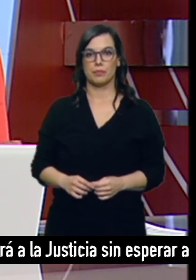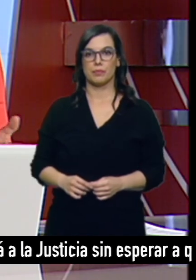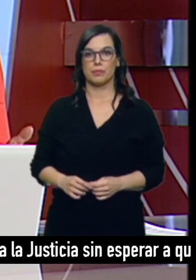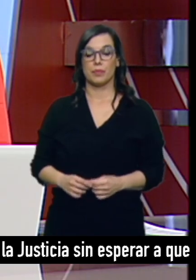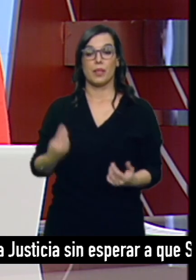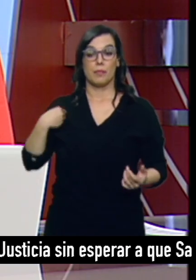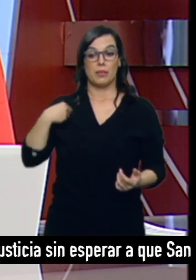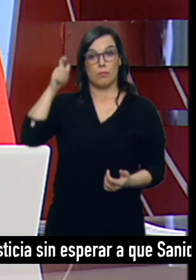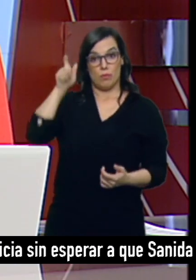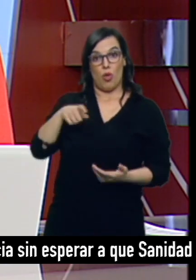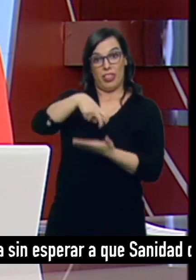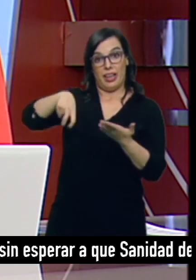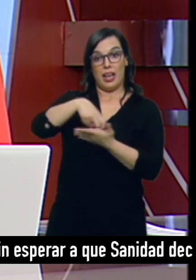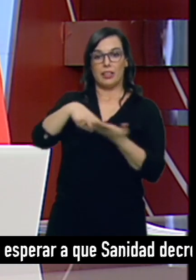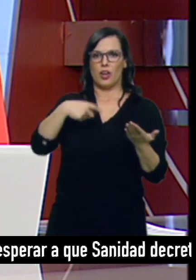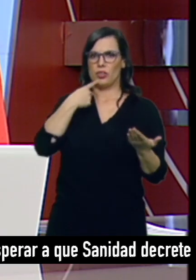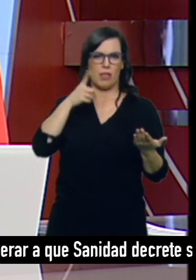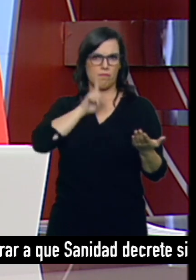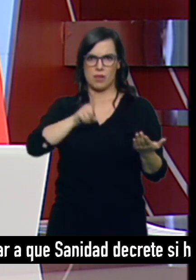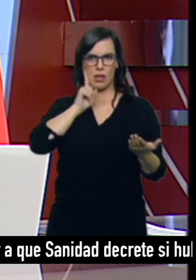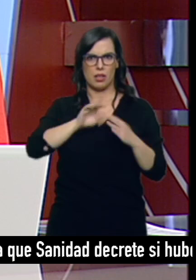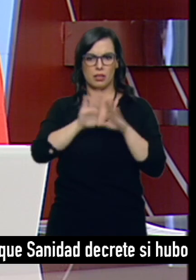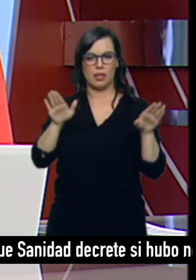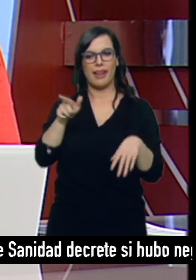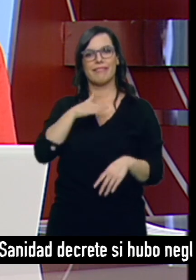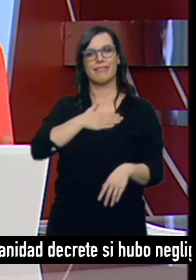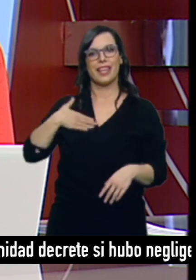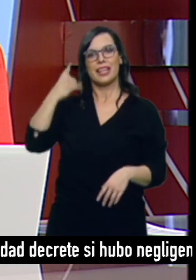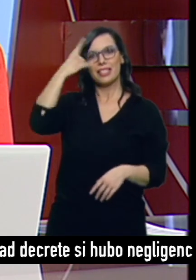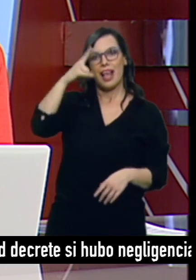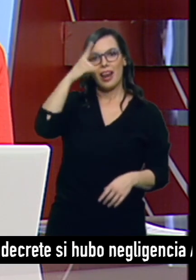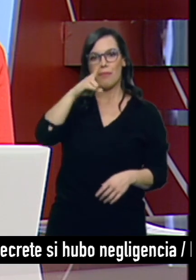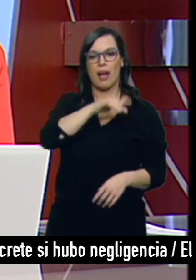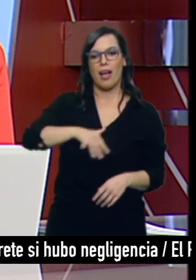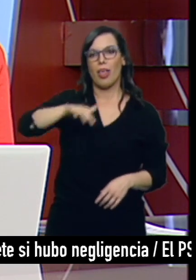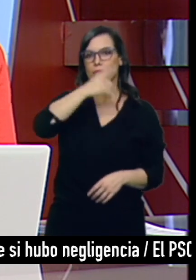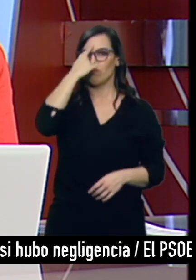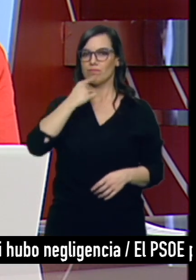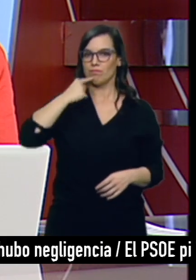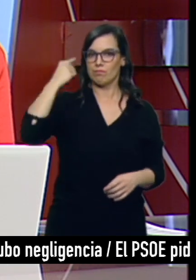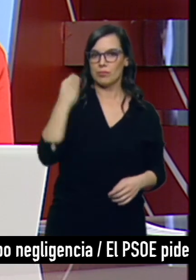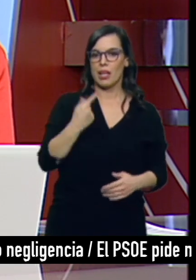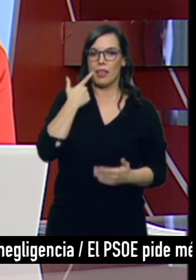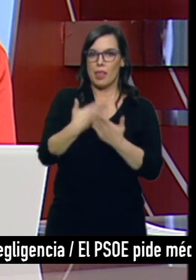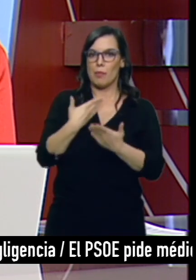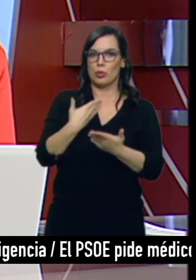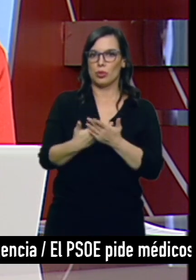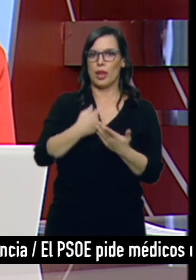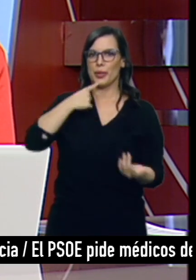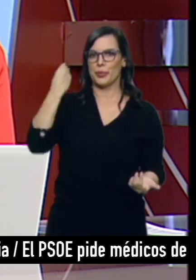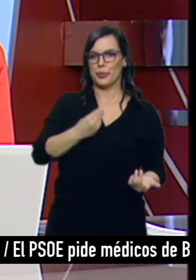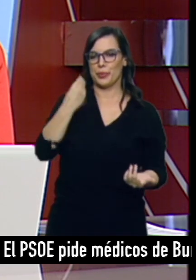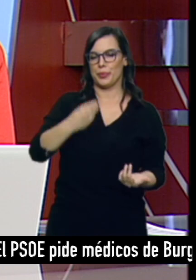El propio jugador ha desmentido tajantemente esa información y buscará en Salamanca un buen lugar para lavar su imagen y demostrar su potencial en el estadio